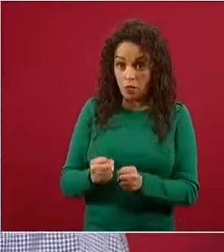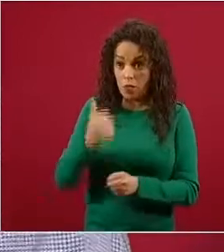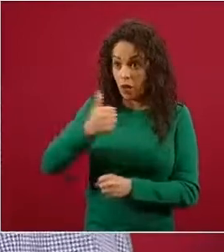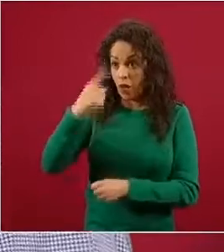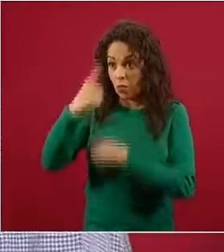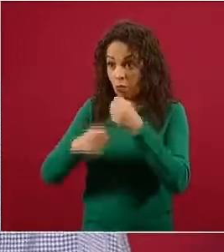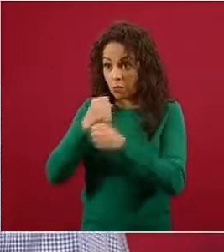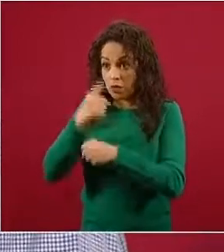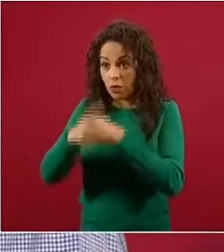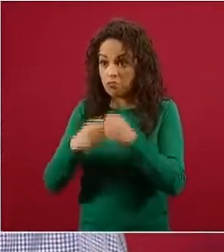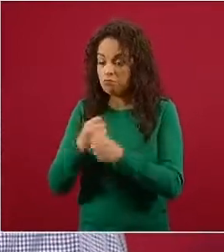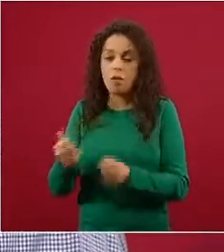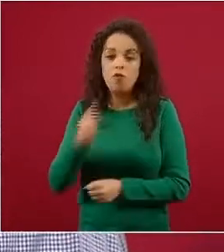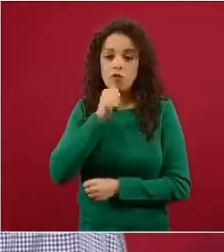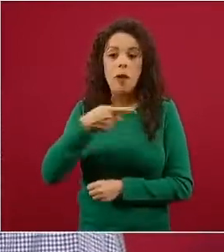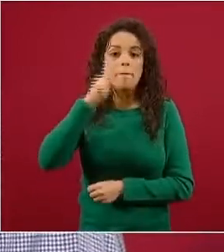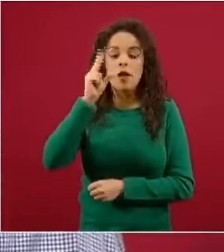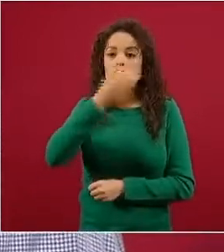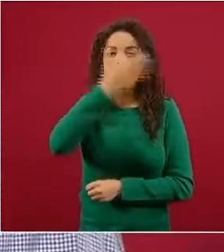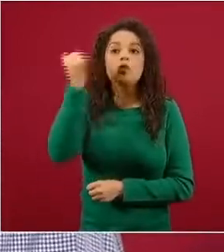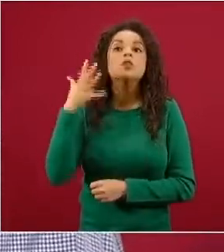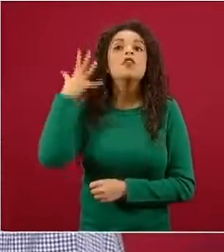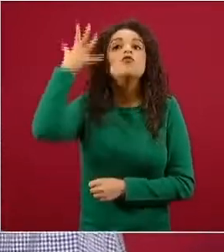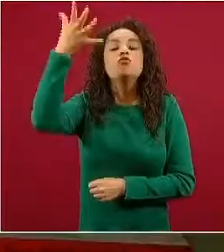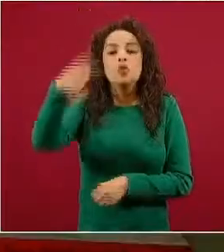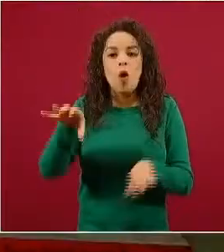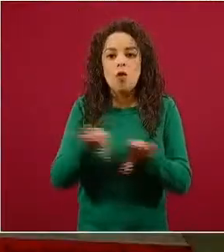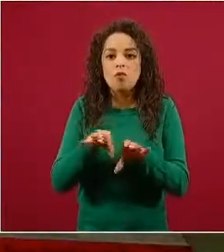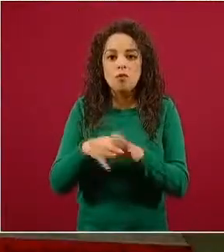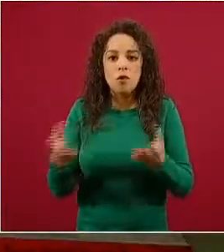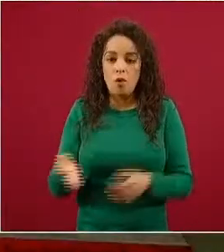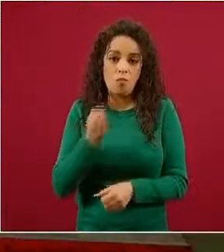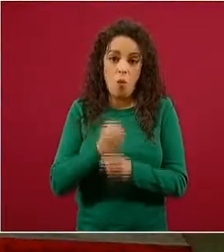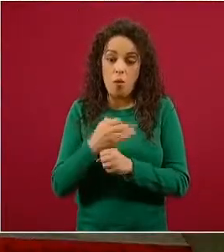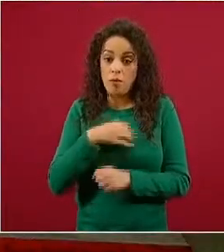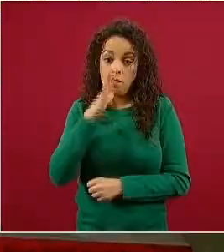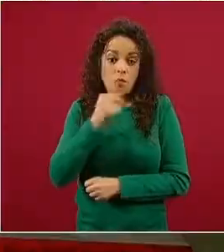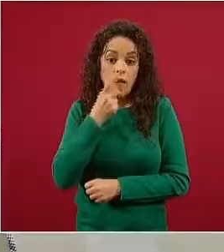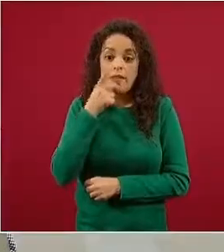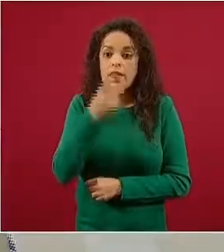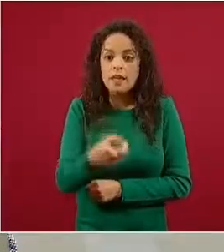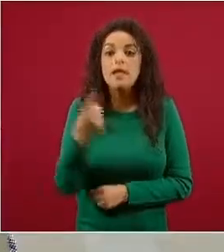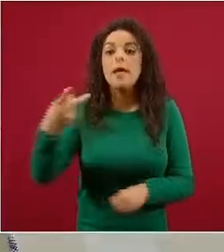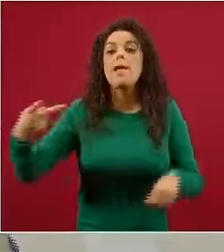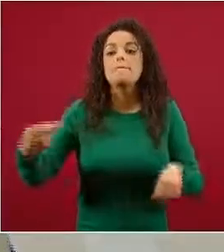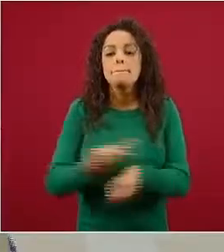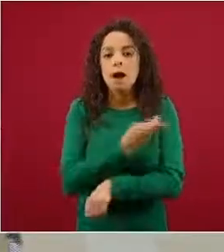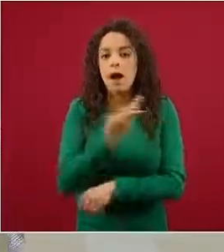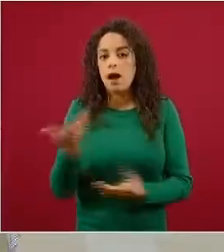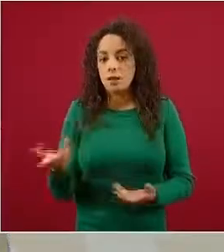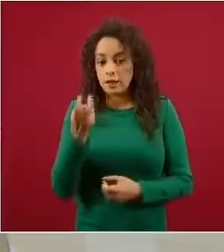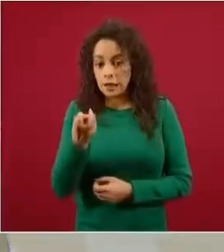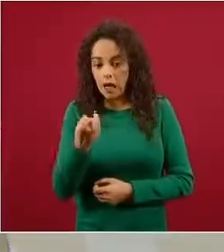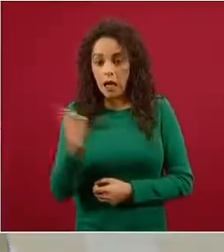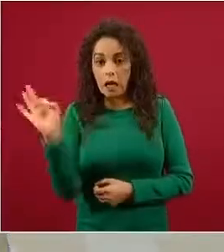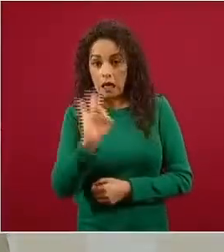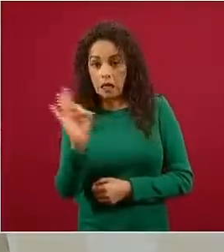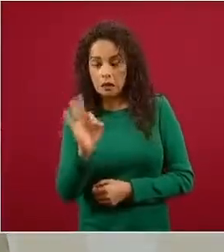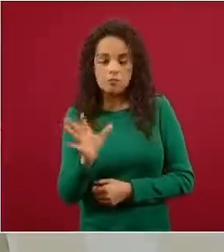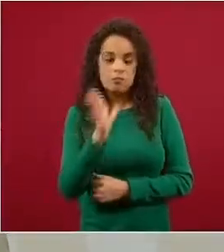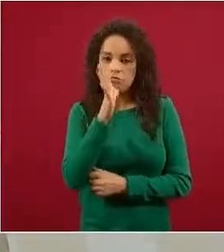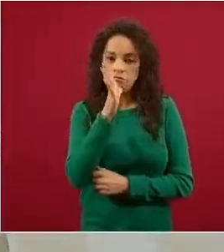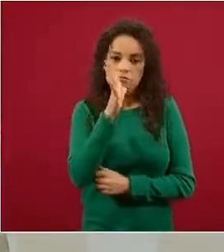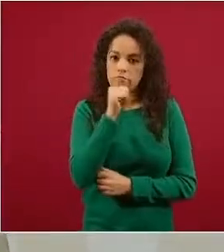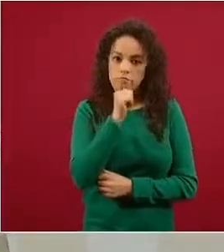continuo y espero que pronto estas entidades vayan incorporando una información más actualizada para que se puedan incluir a nivel